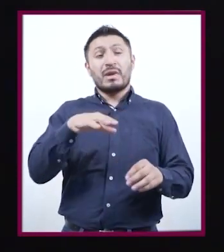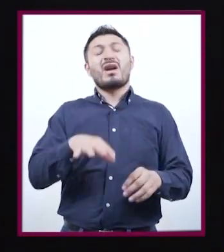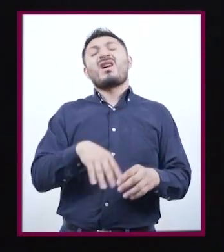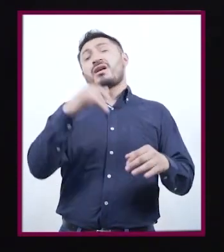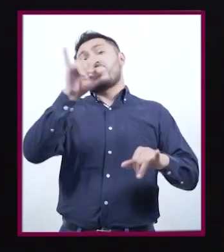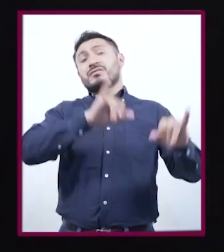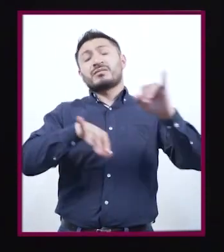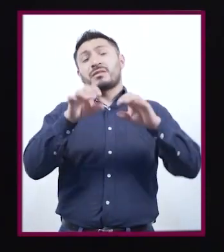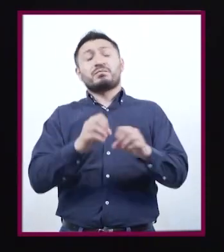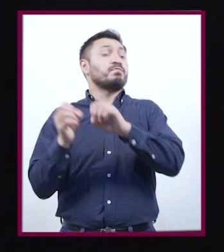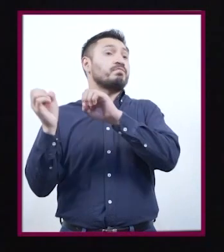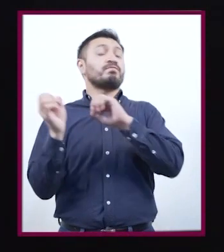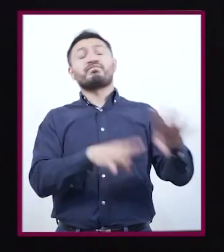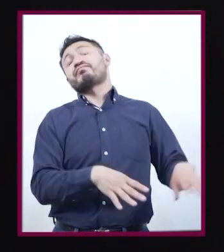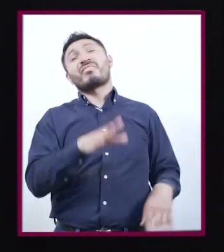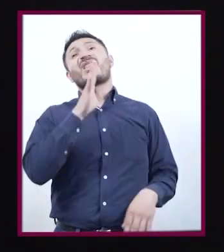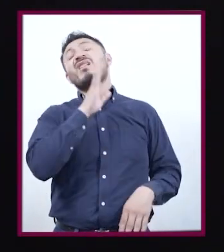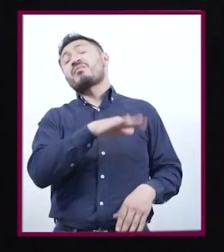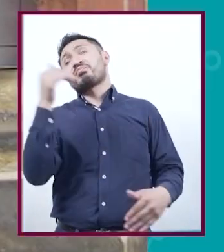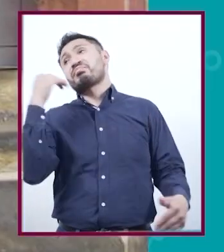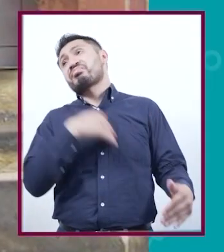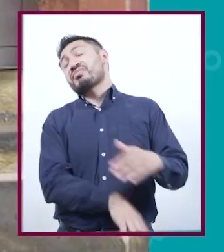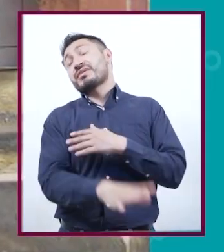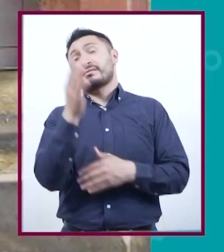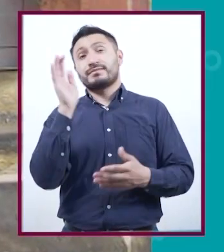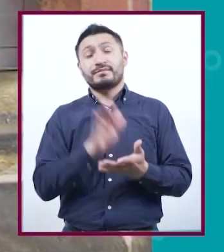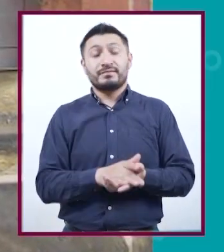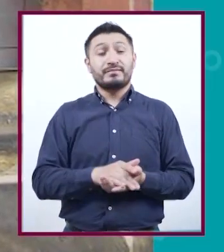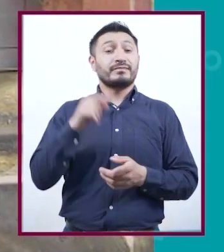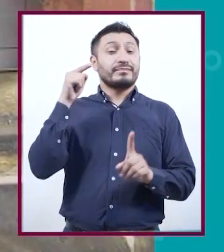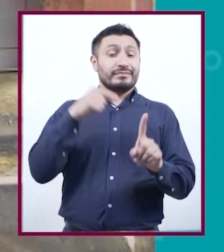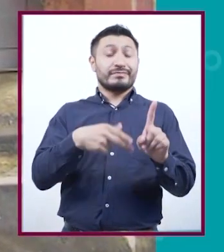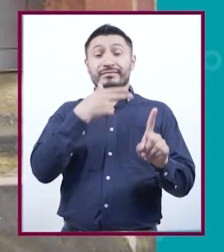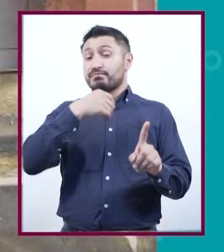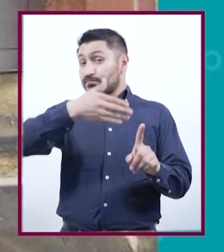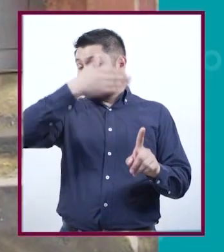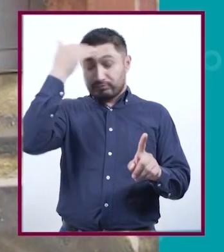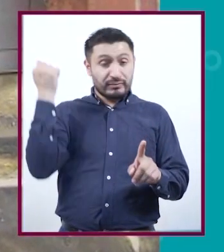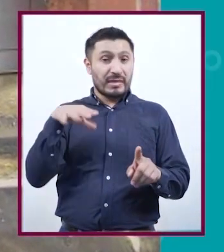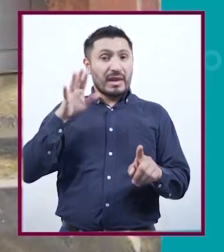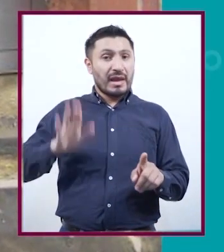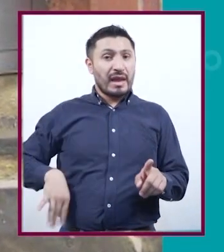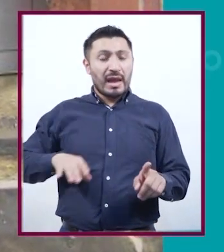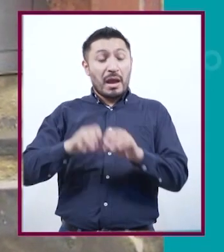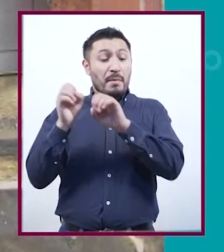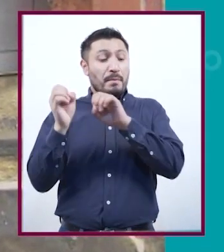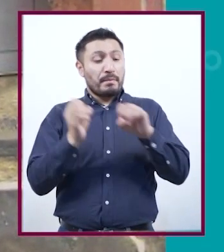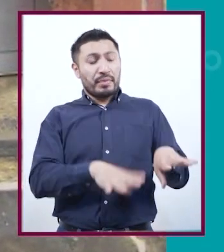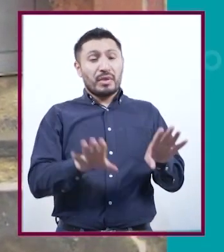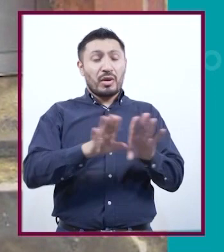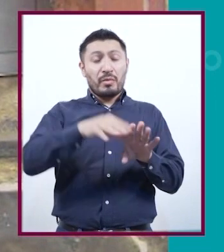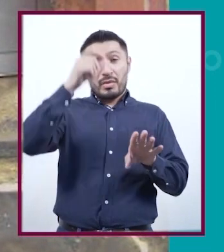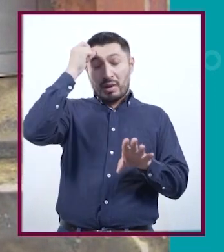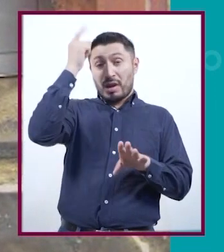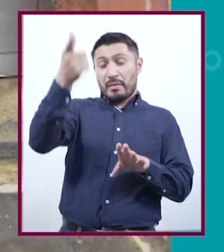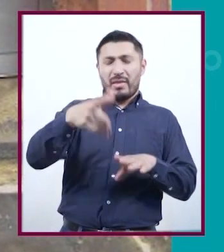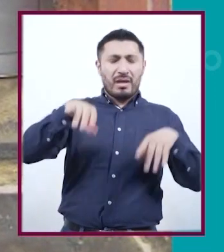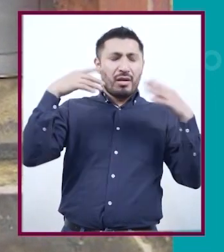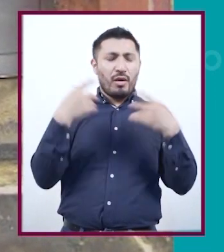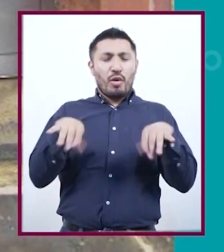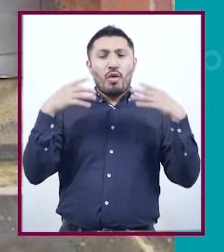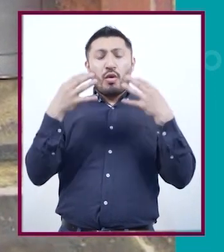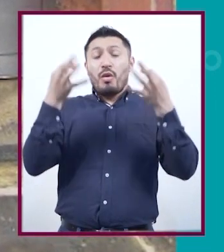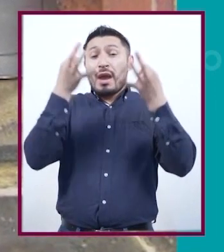su experimento por considerarlo un fracaso. Sin saberlo, acababa de arrojar a la chatarra un invento